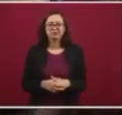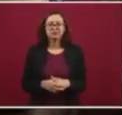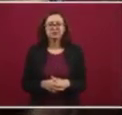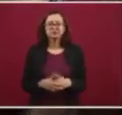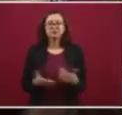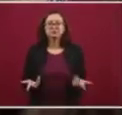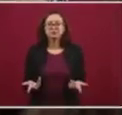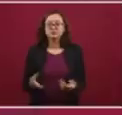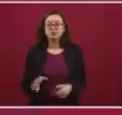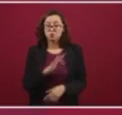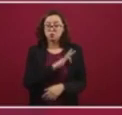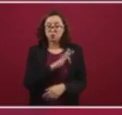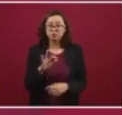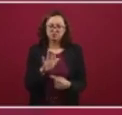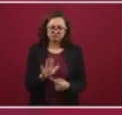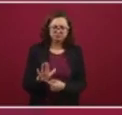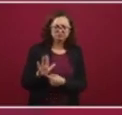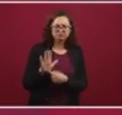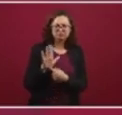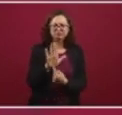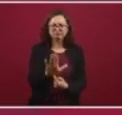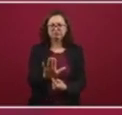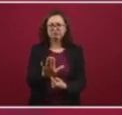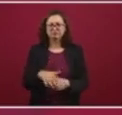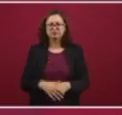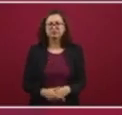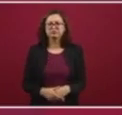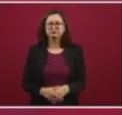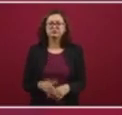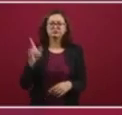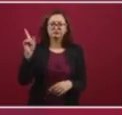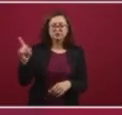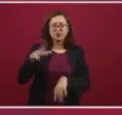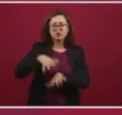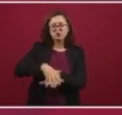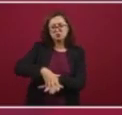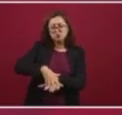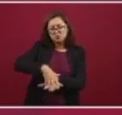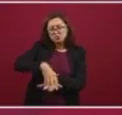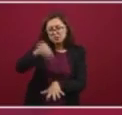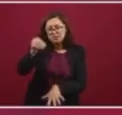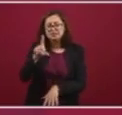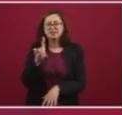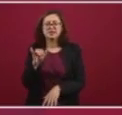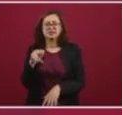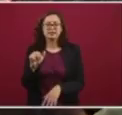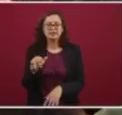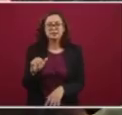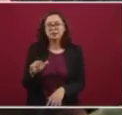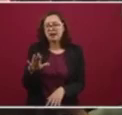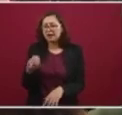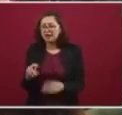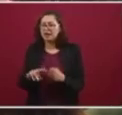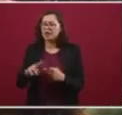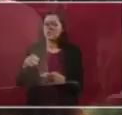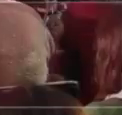Se puede probar en Suecia, en Dinamarca, en Noruega, todos esos países. No hay